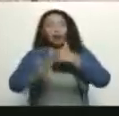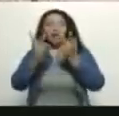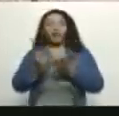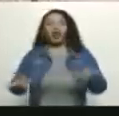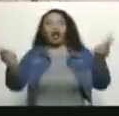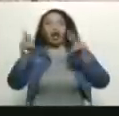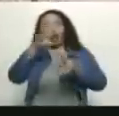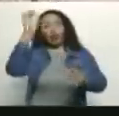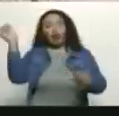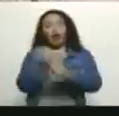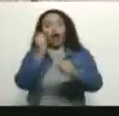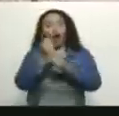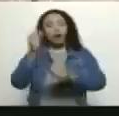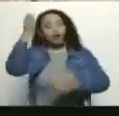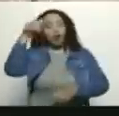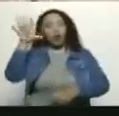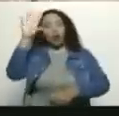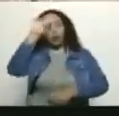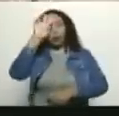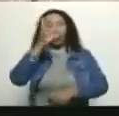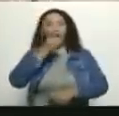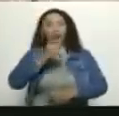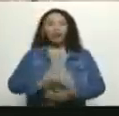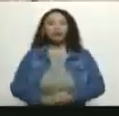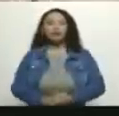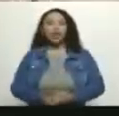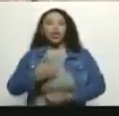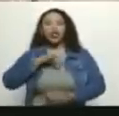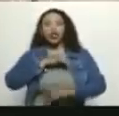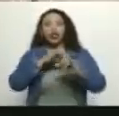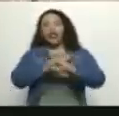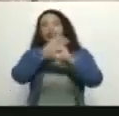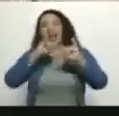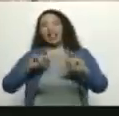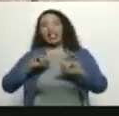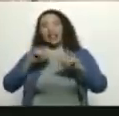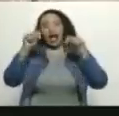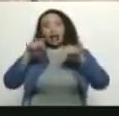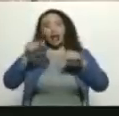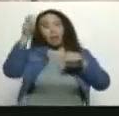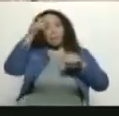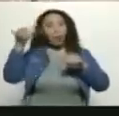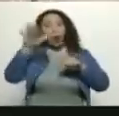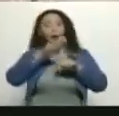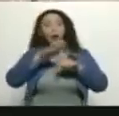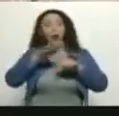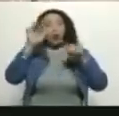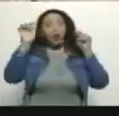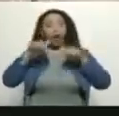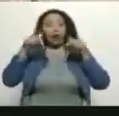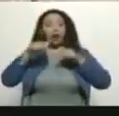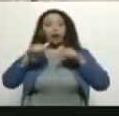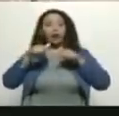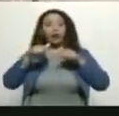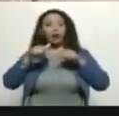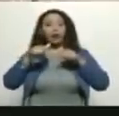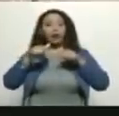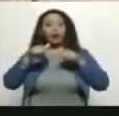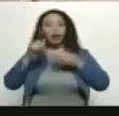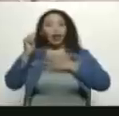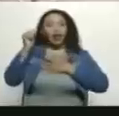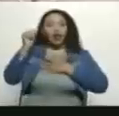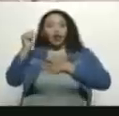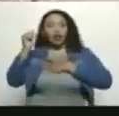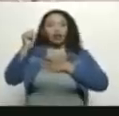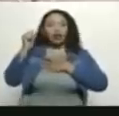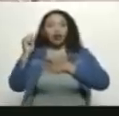y trabajador pueblo dominicano. Estamos felices de estar en el pueblo de Francisco José Camaño, de la bachata y del